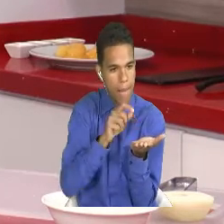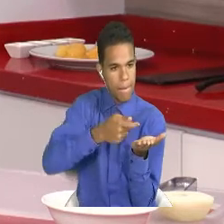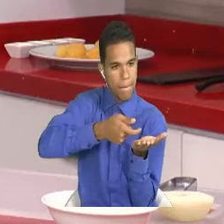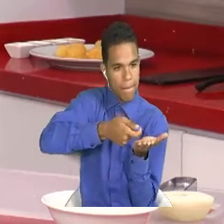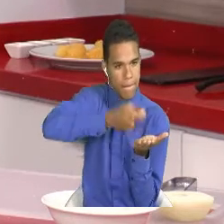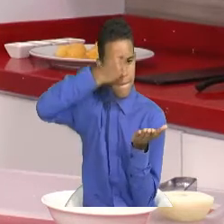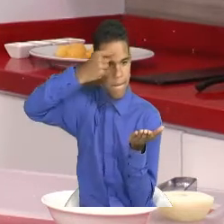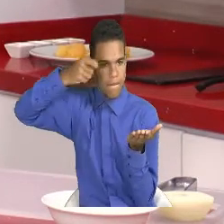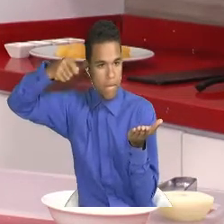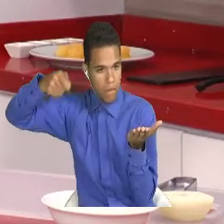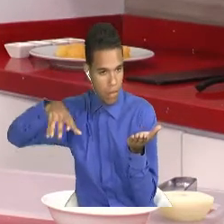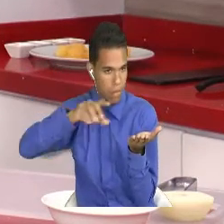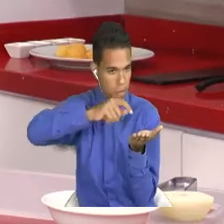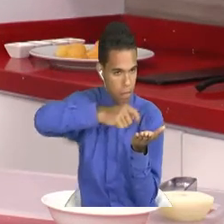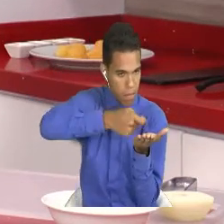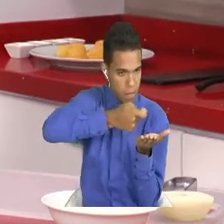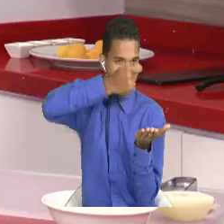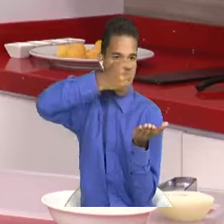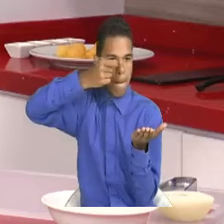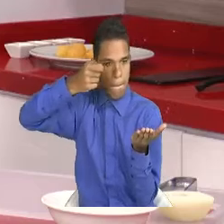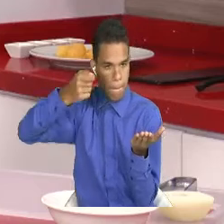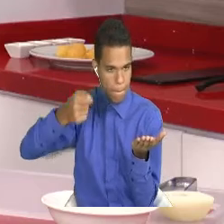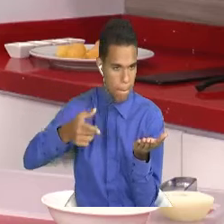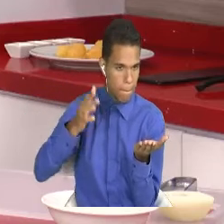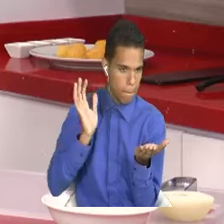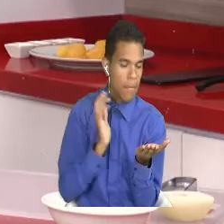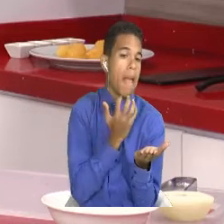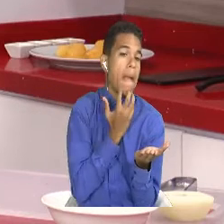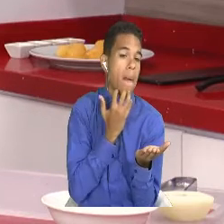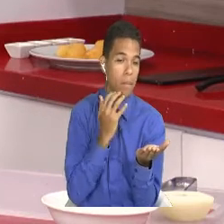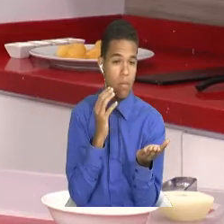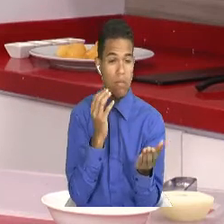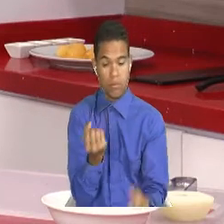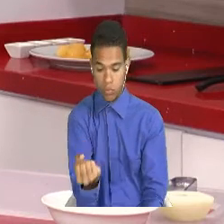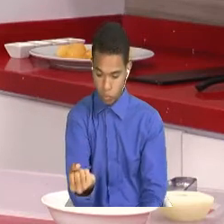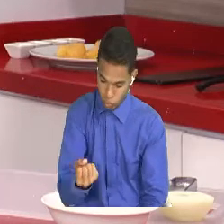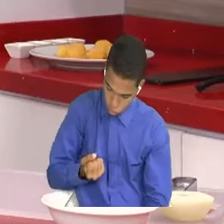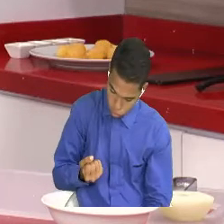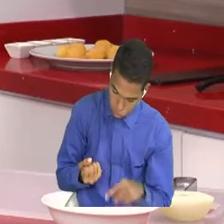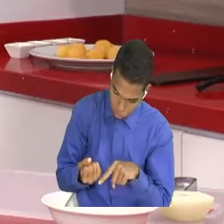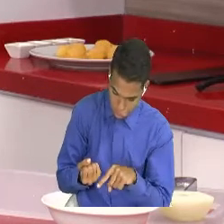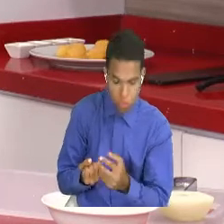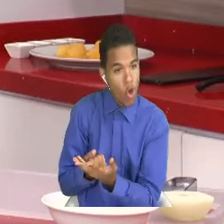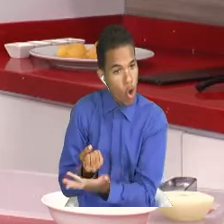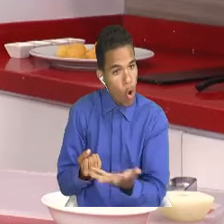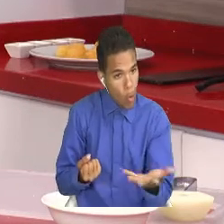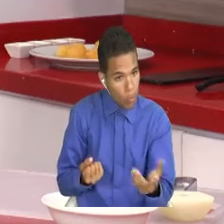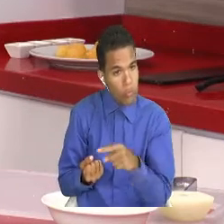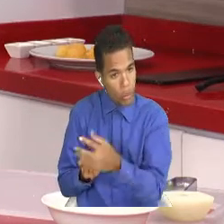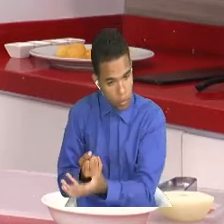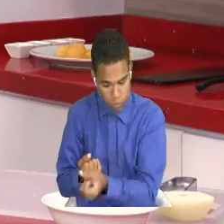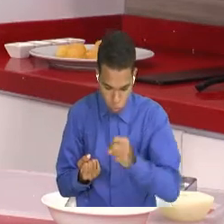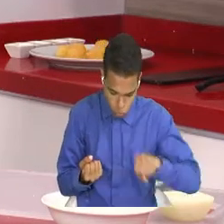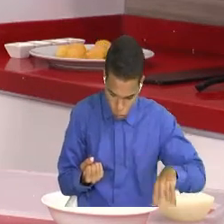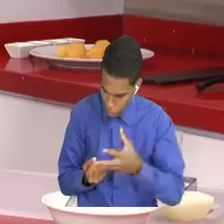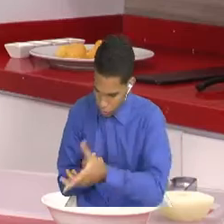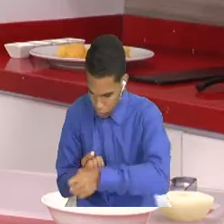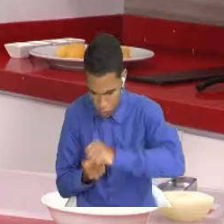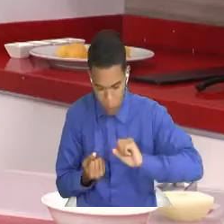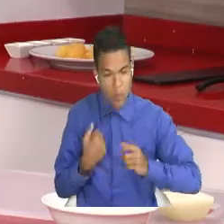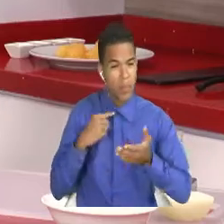veces, uno en la alacena tiene cosas variadas, diversas, con las cuales se pueden hacer maravillas. La cocina no es para